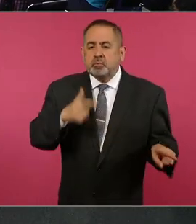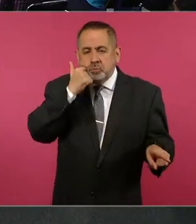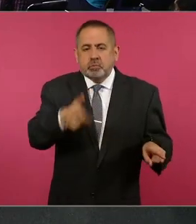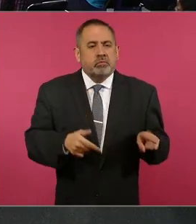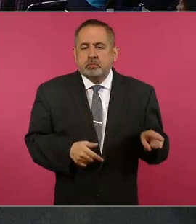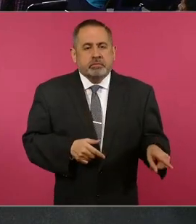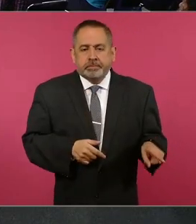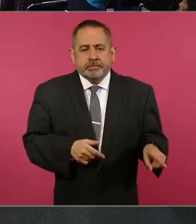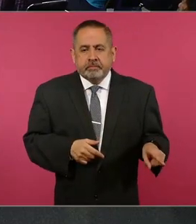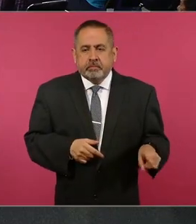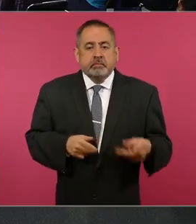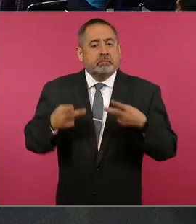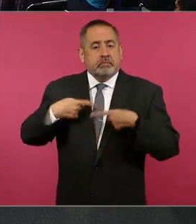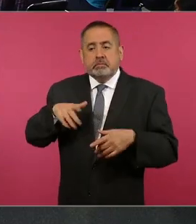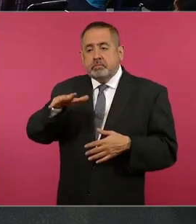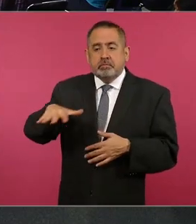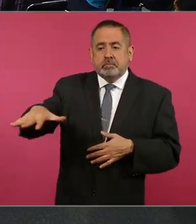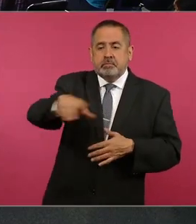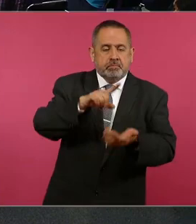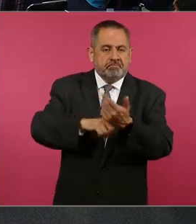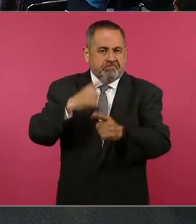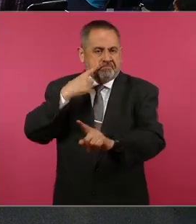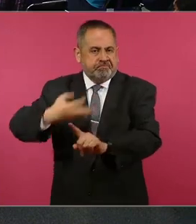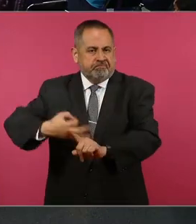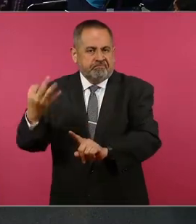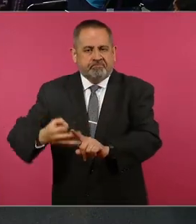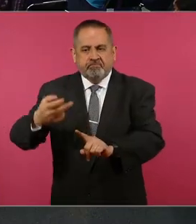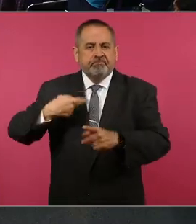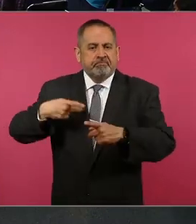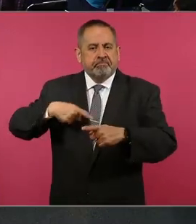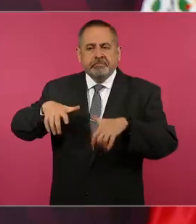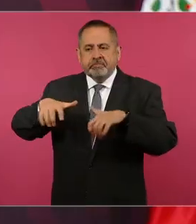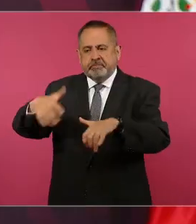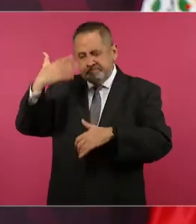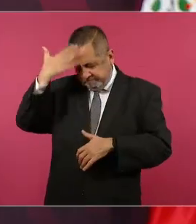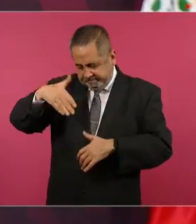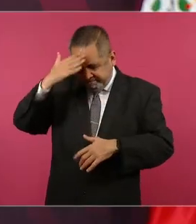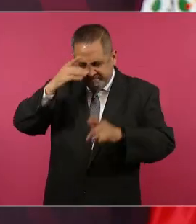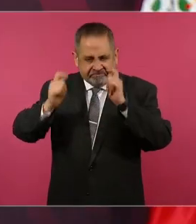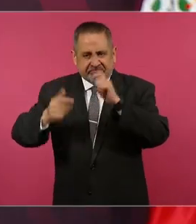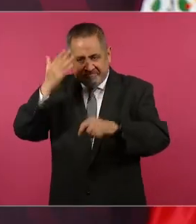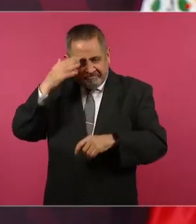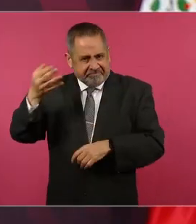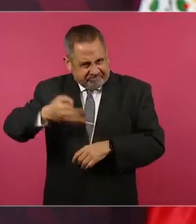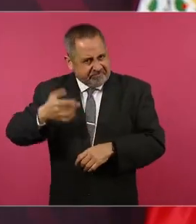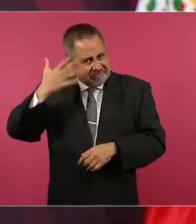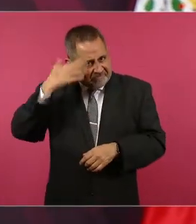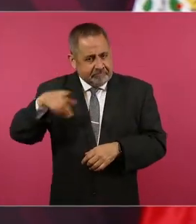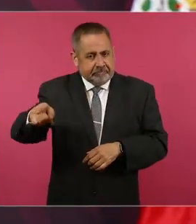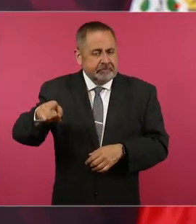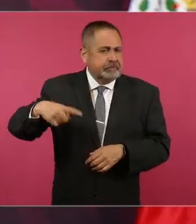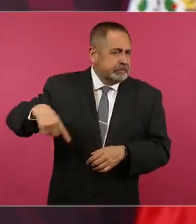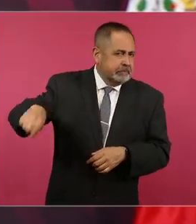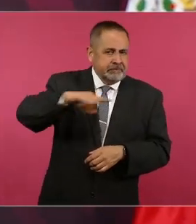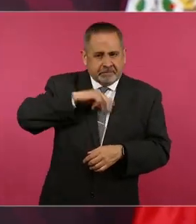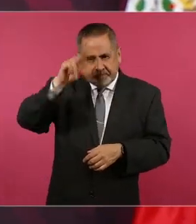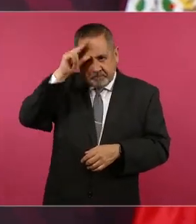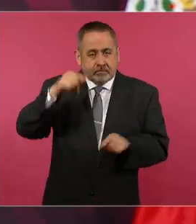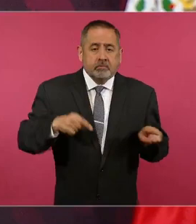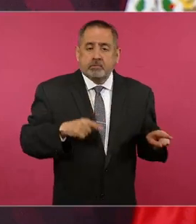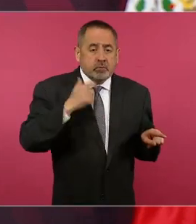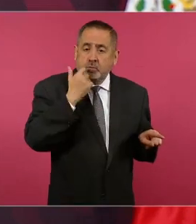que el pueblo tiene un instinto certero no aceptan que el pueblo es inteligente